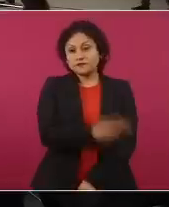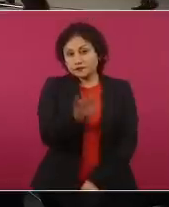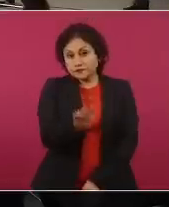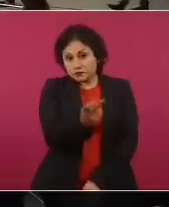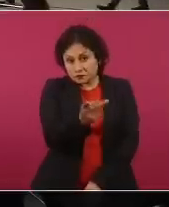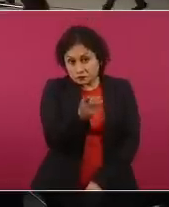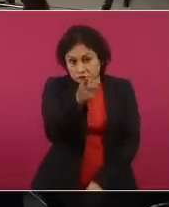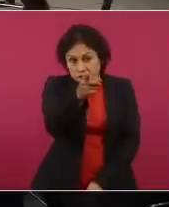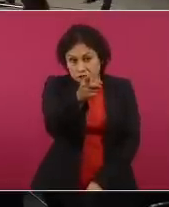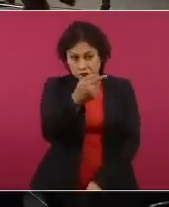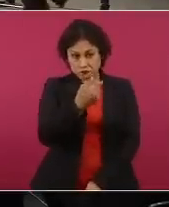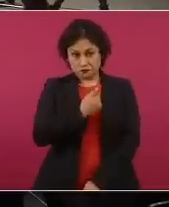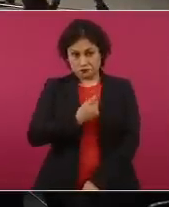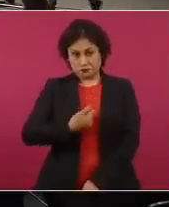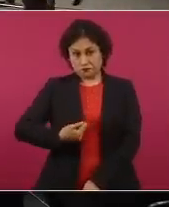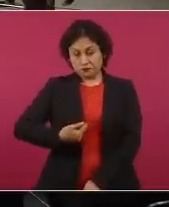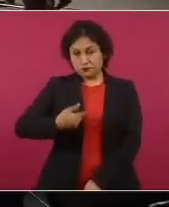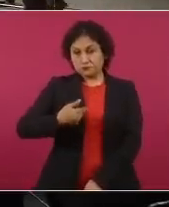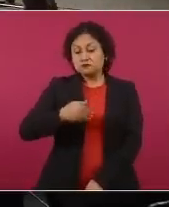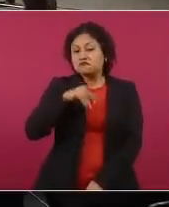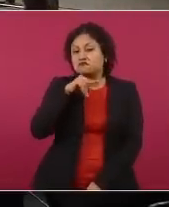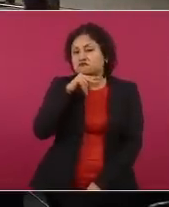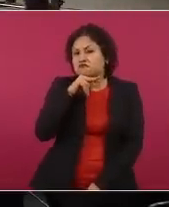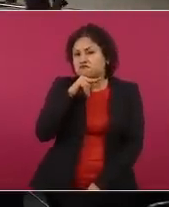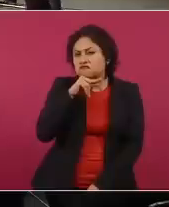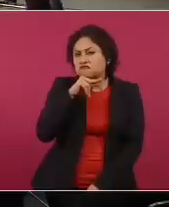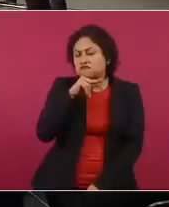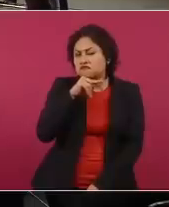esto? No,